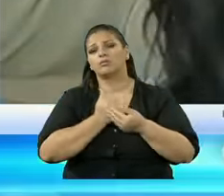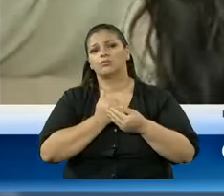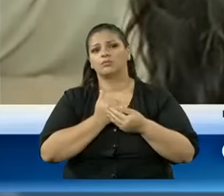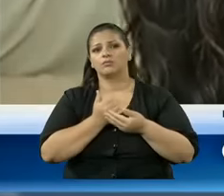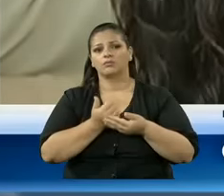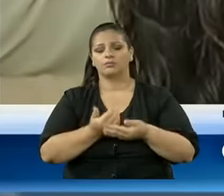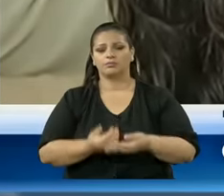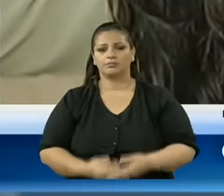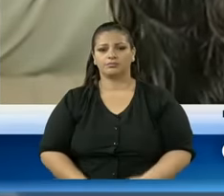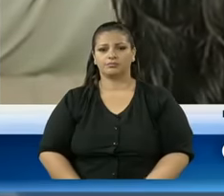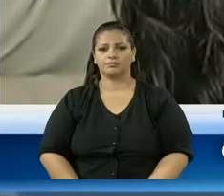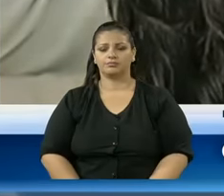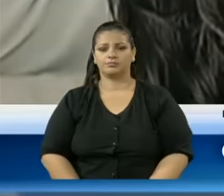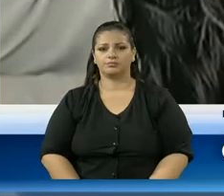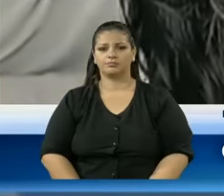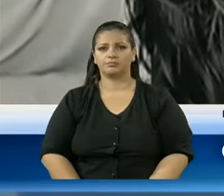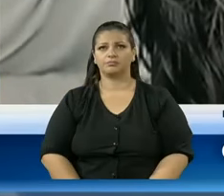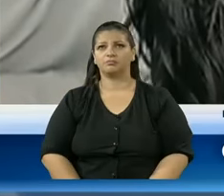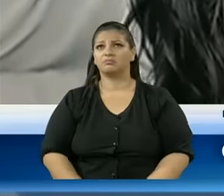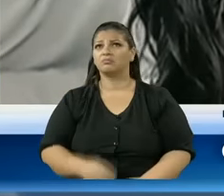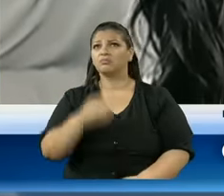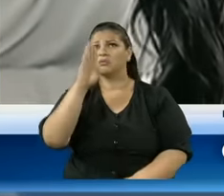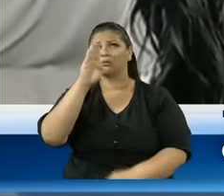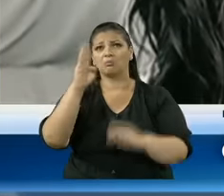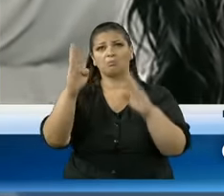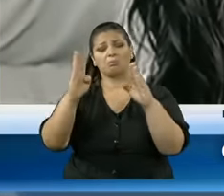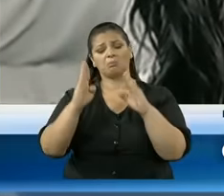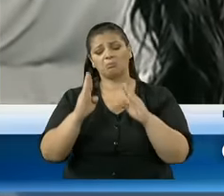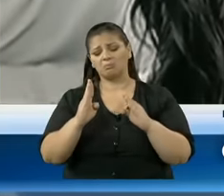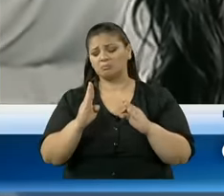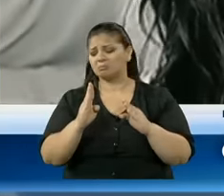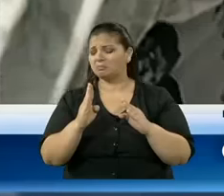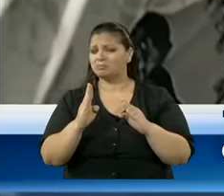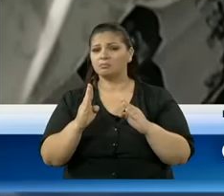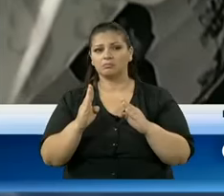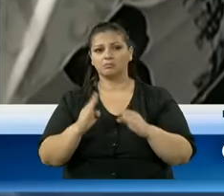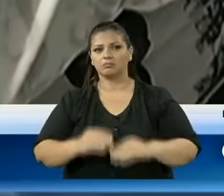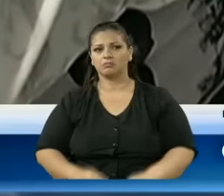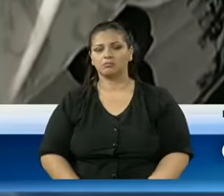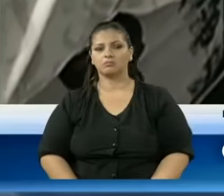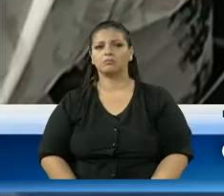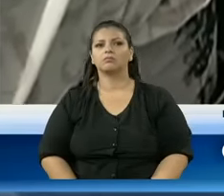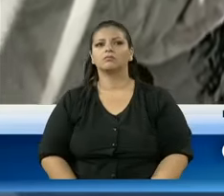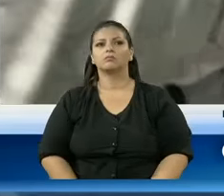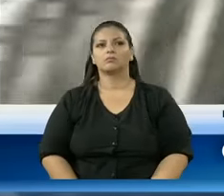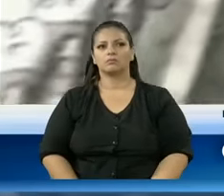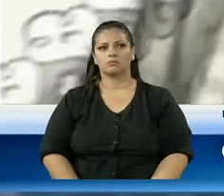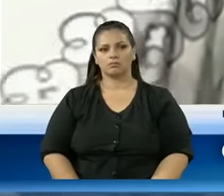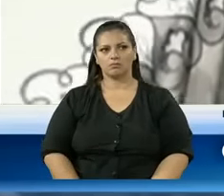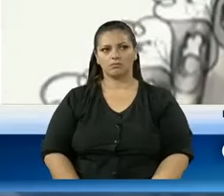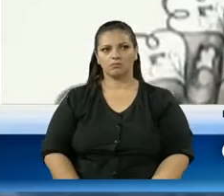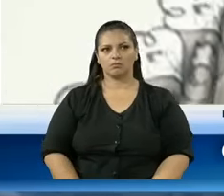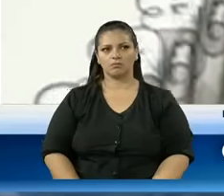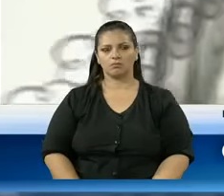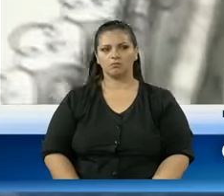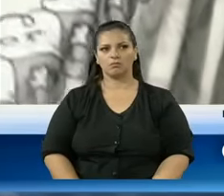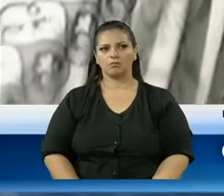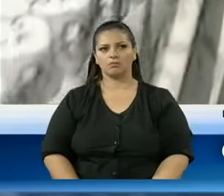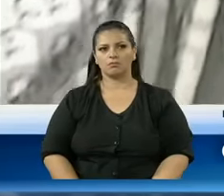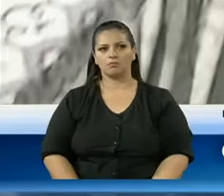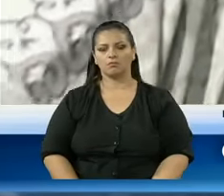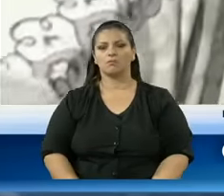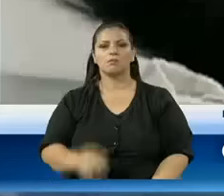a veces digo que no me oye. Empezó a los 12 años y aunque más de una vez ha querido sacarle el cuerpo a la